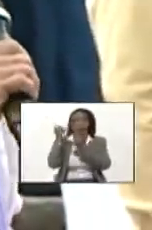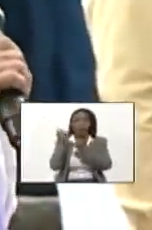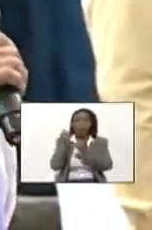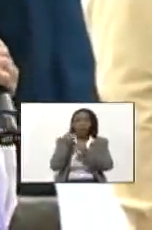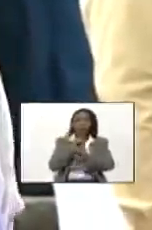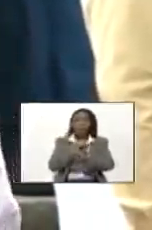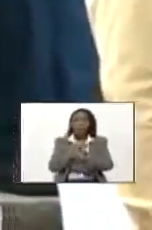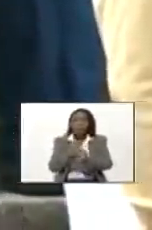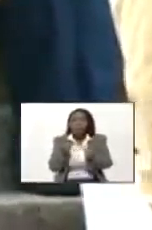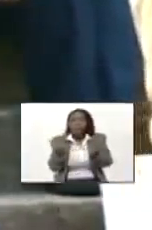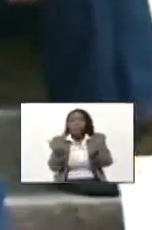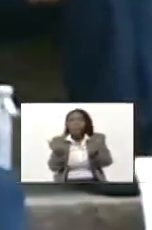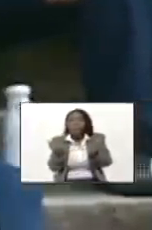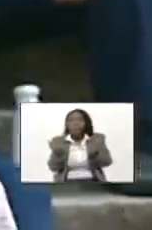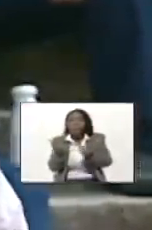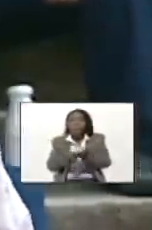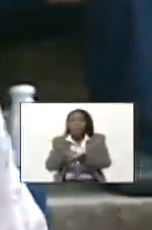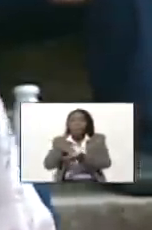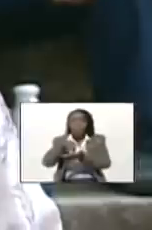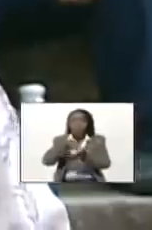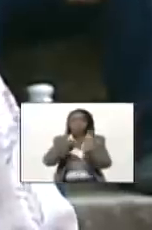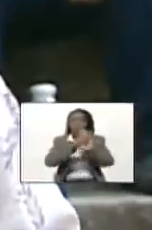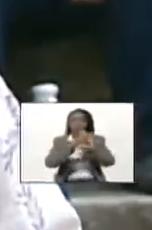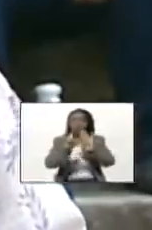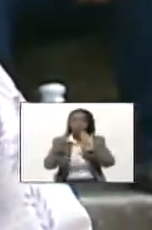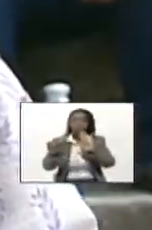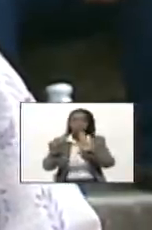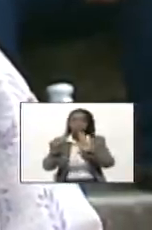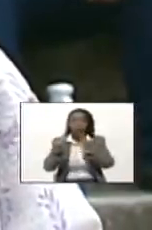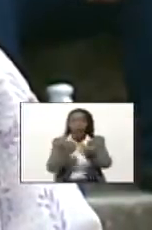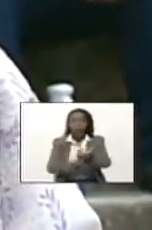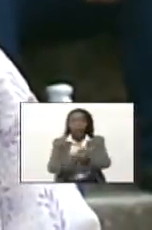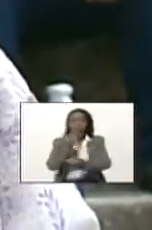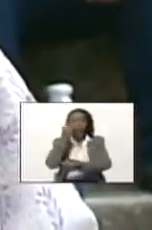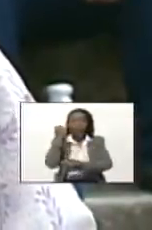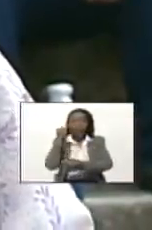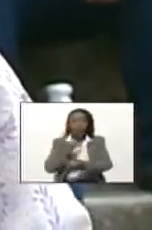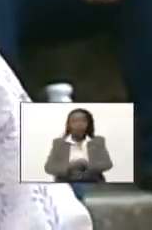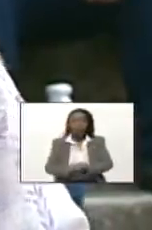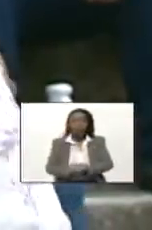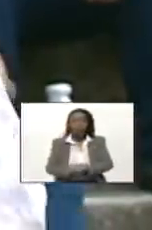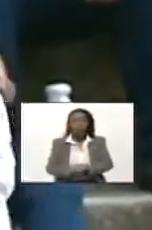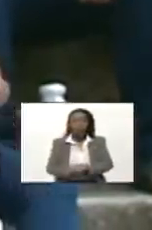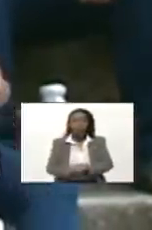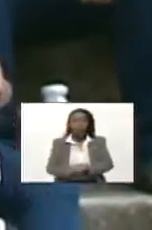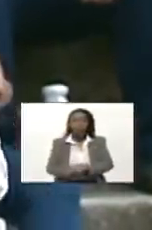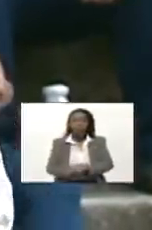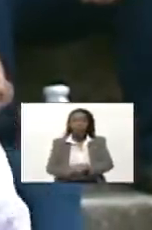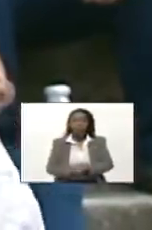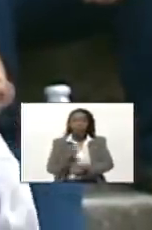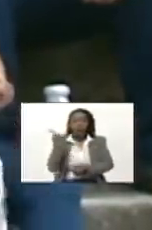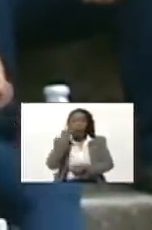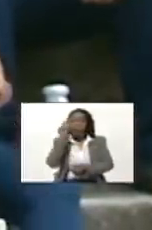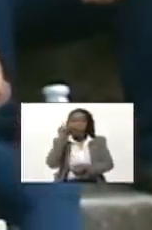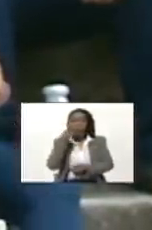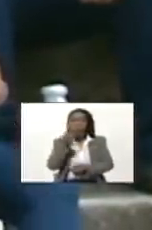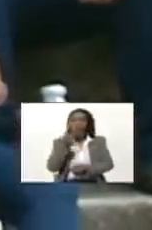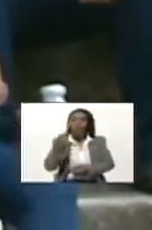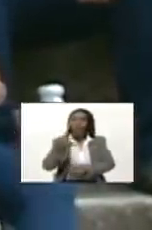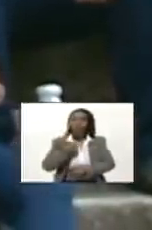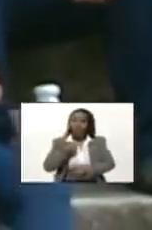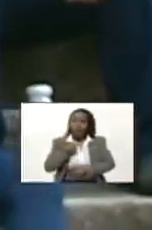iba, surge un constituyente, hermanas y hermanos, que dijo, yo